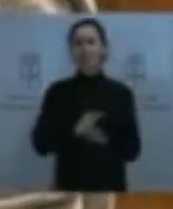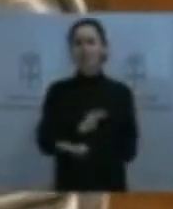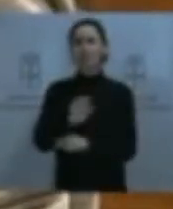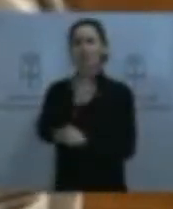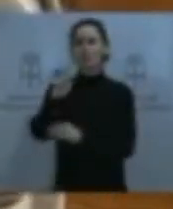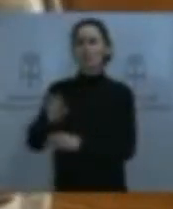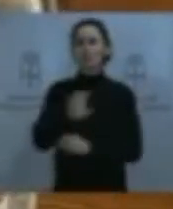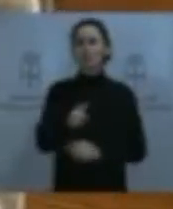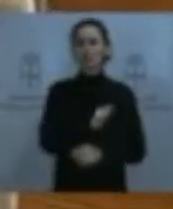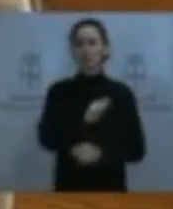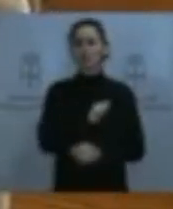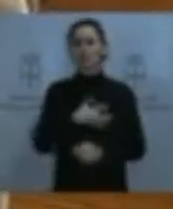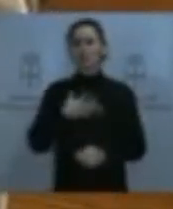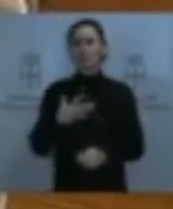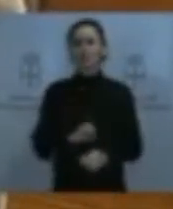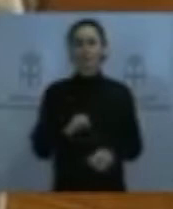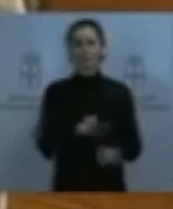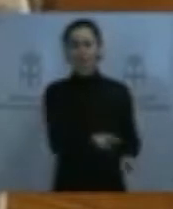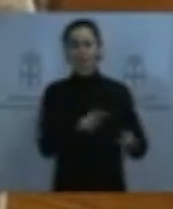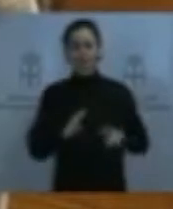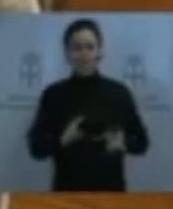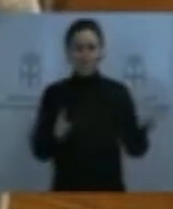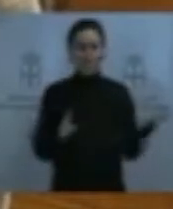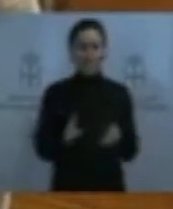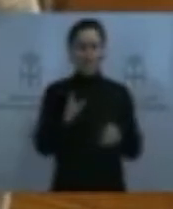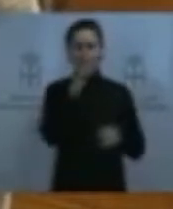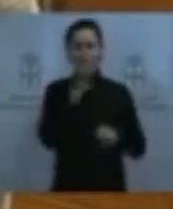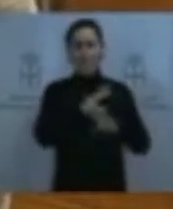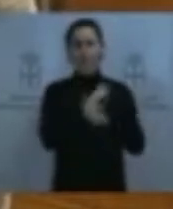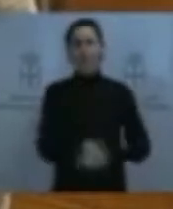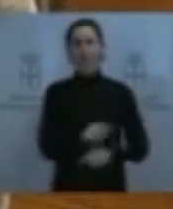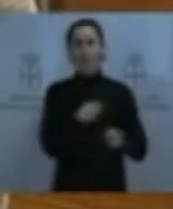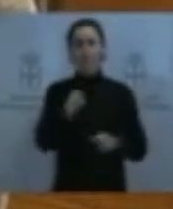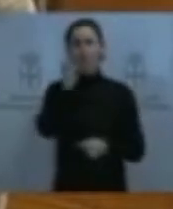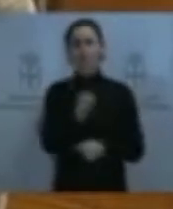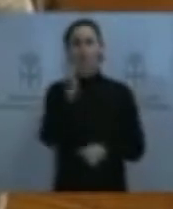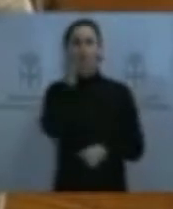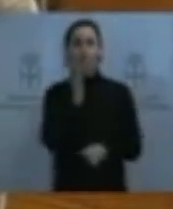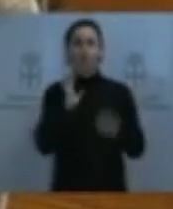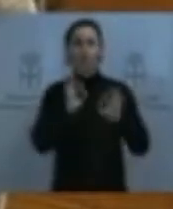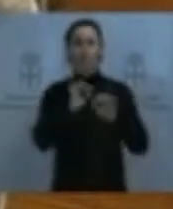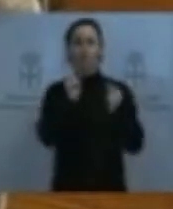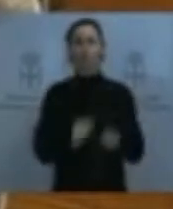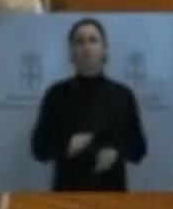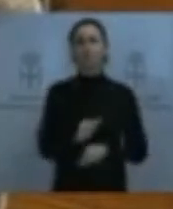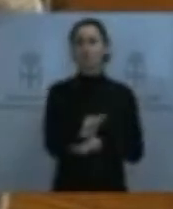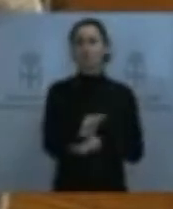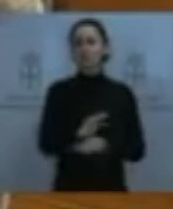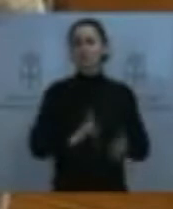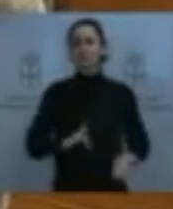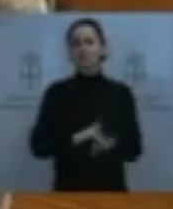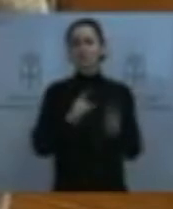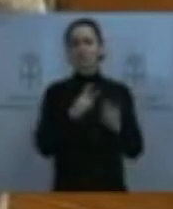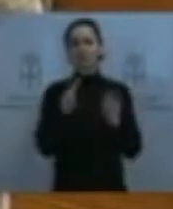o estatales que podrían tener que ser devueltas porque no se haya alcanzado el 100% de ejecución en las partidas correspondientes al final de